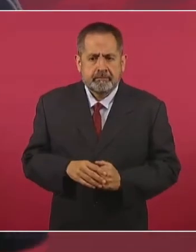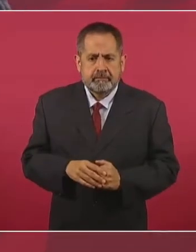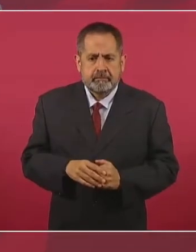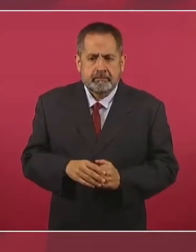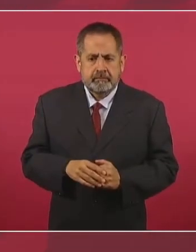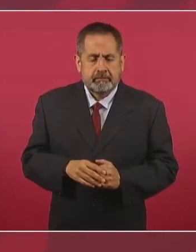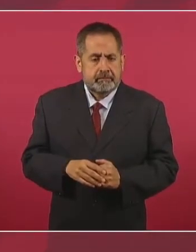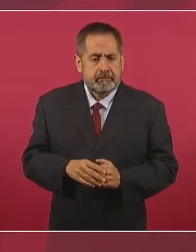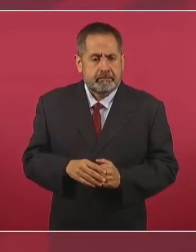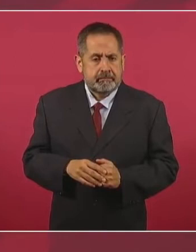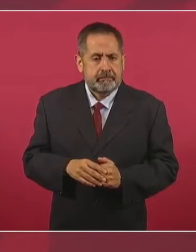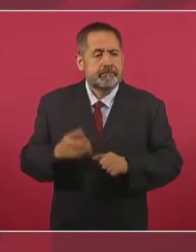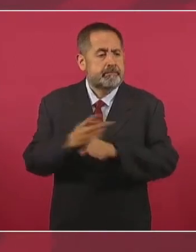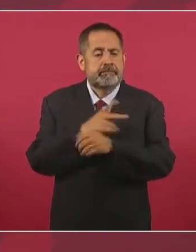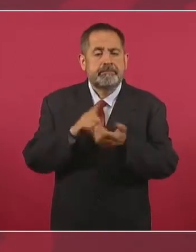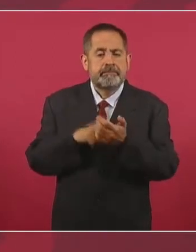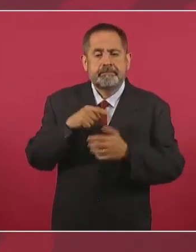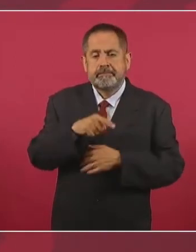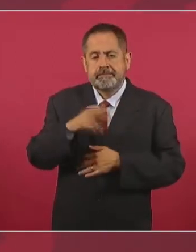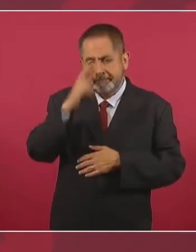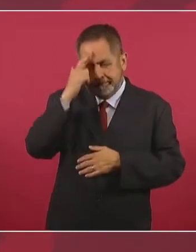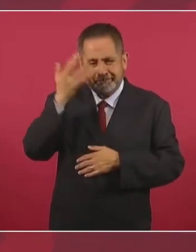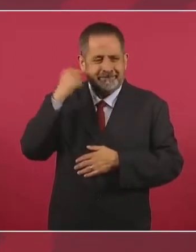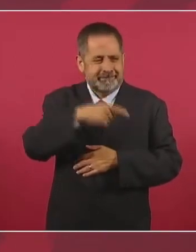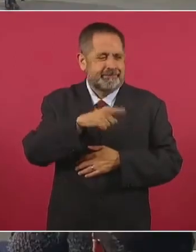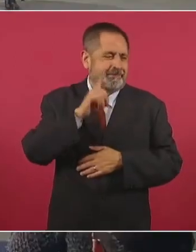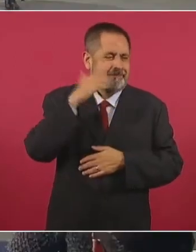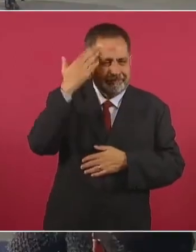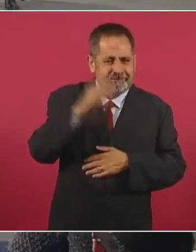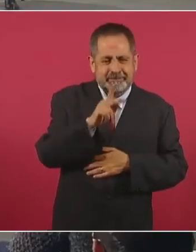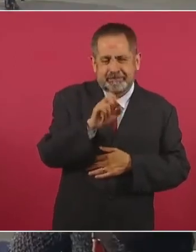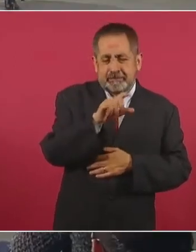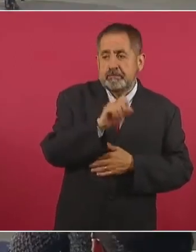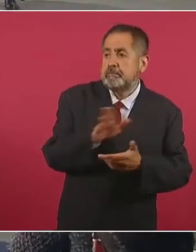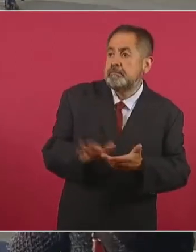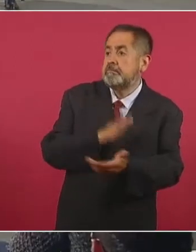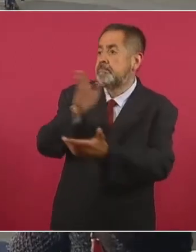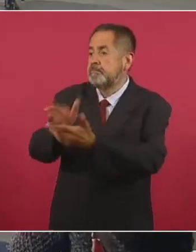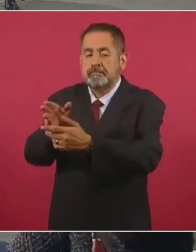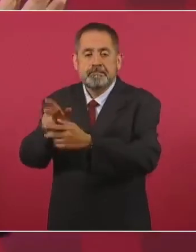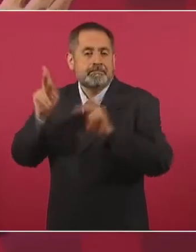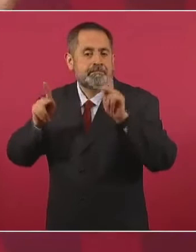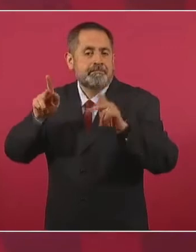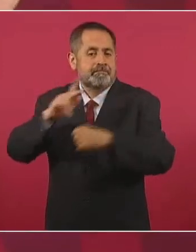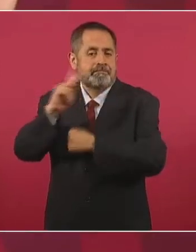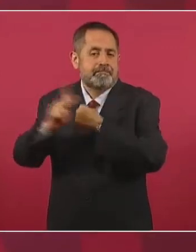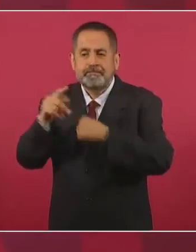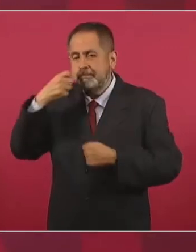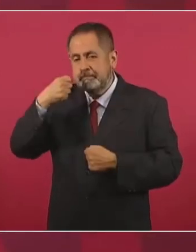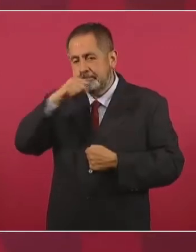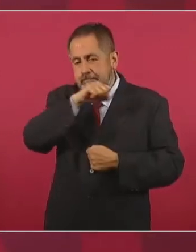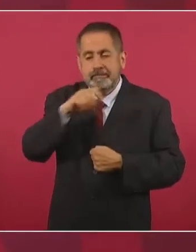Ya pasó lo de la visita de la señora Pelosi a Taiwán, ¿sí? Ya no hay